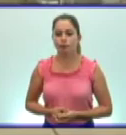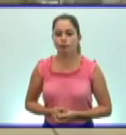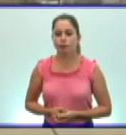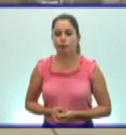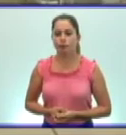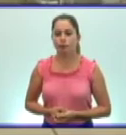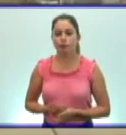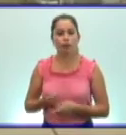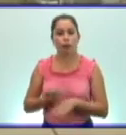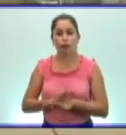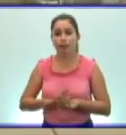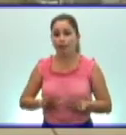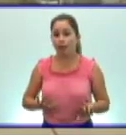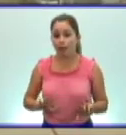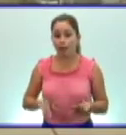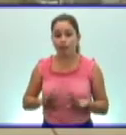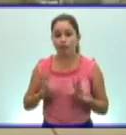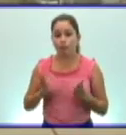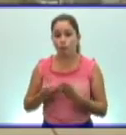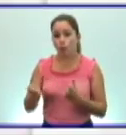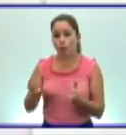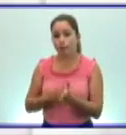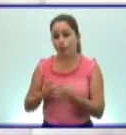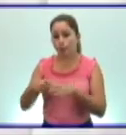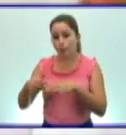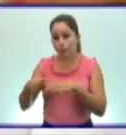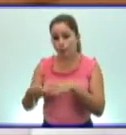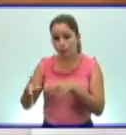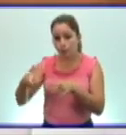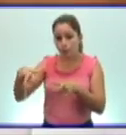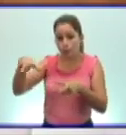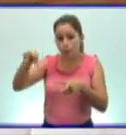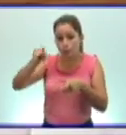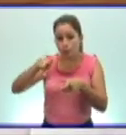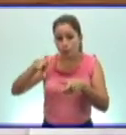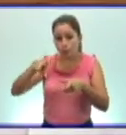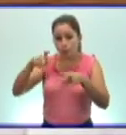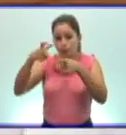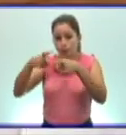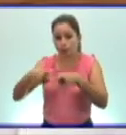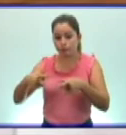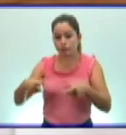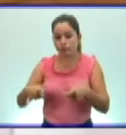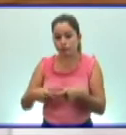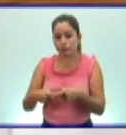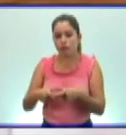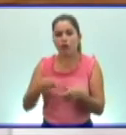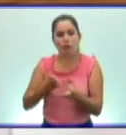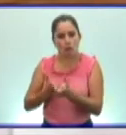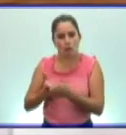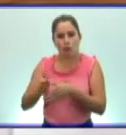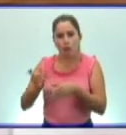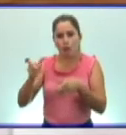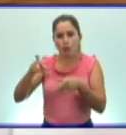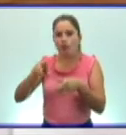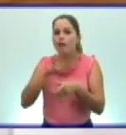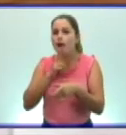Una vez que ya trasvasamos todo el soluto al matraz, continuamos añadiendo agua